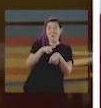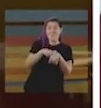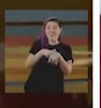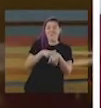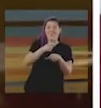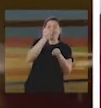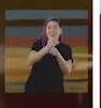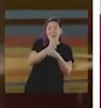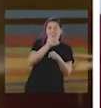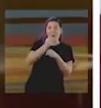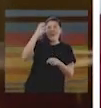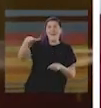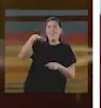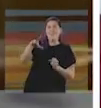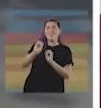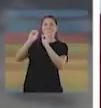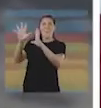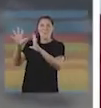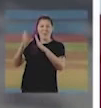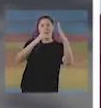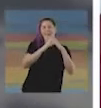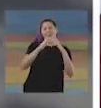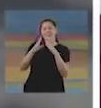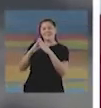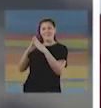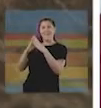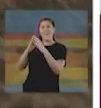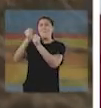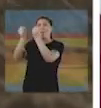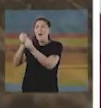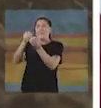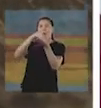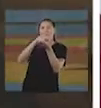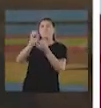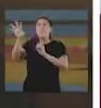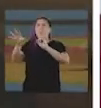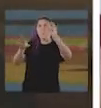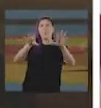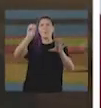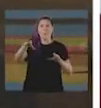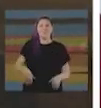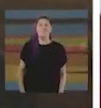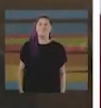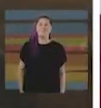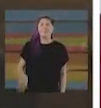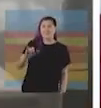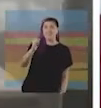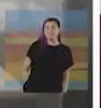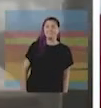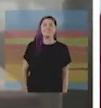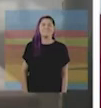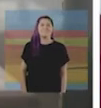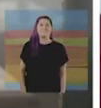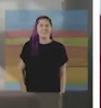para nosotros, para que Córdoba realmente potencie esta oferta a nivel nacional e internacional, es más que importante, y aparte con todo el mensaje de lo que ha sido la